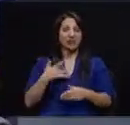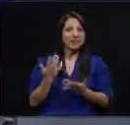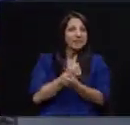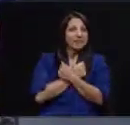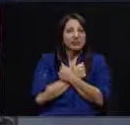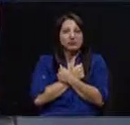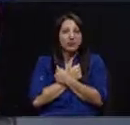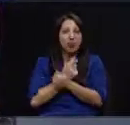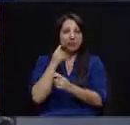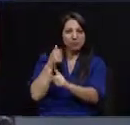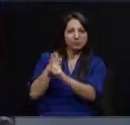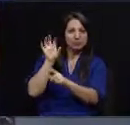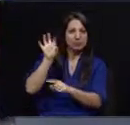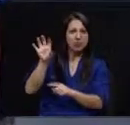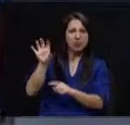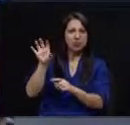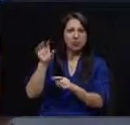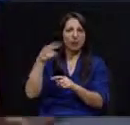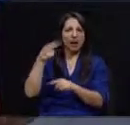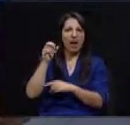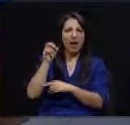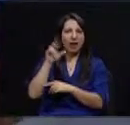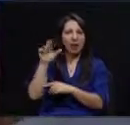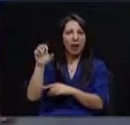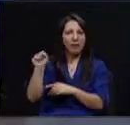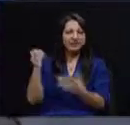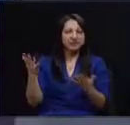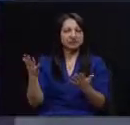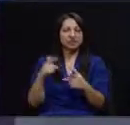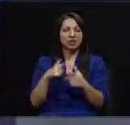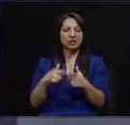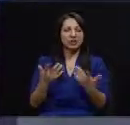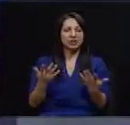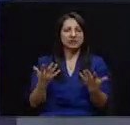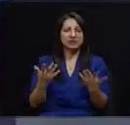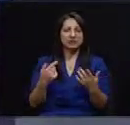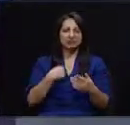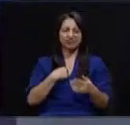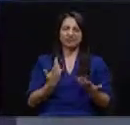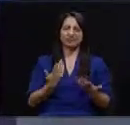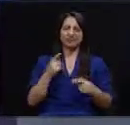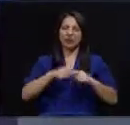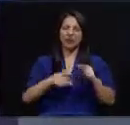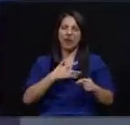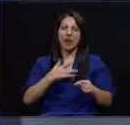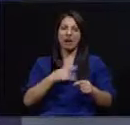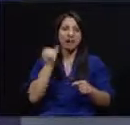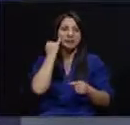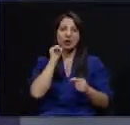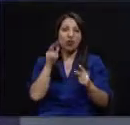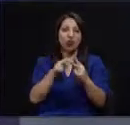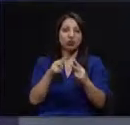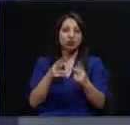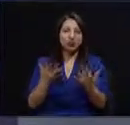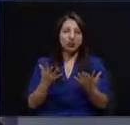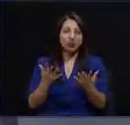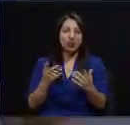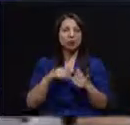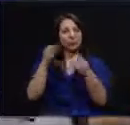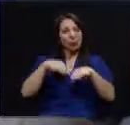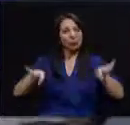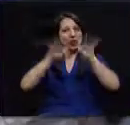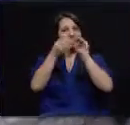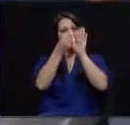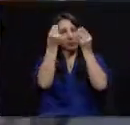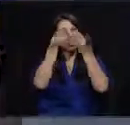esta pasión y este amor por sus propios, héroes, ¿cómo uno no se puede enamorar de lo que no conoce? Claro. Entonces, hay que